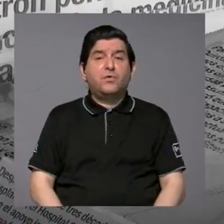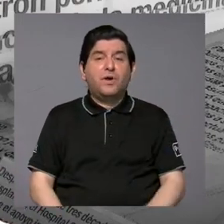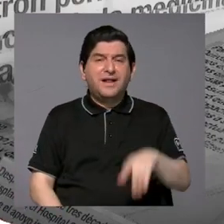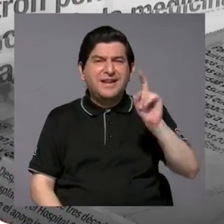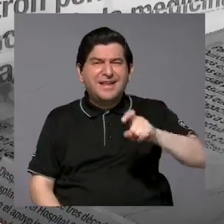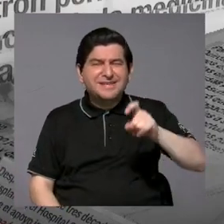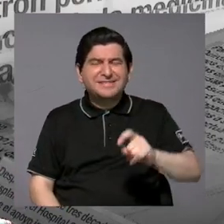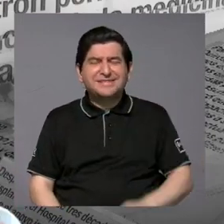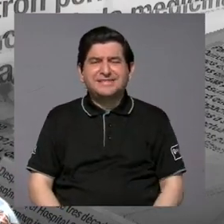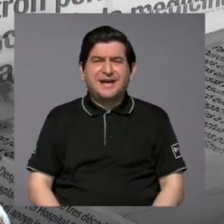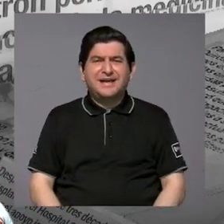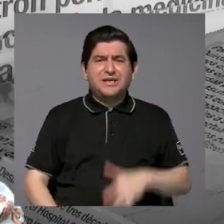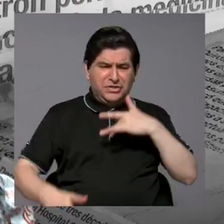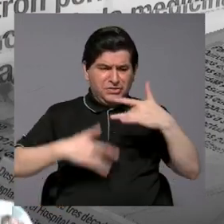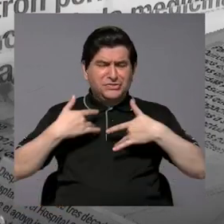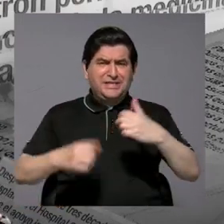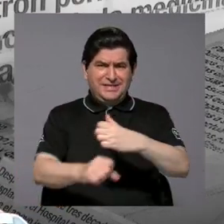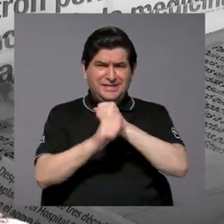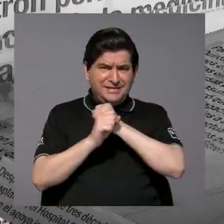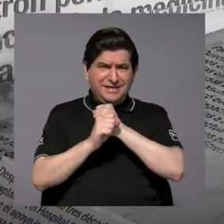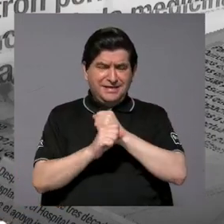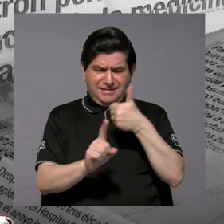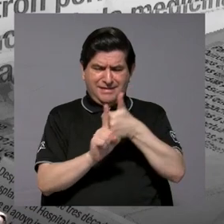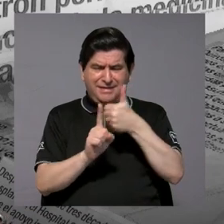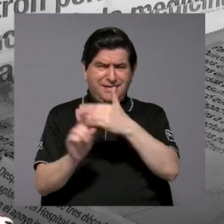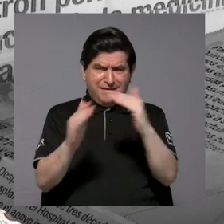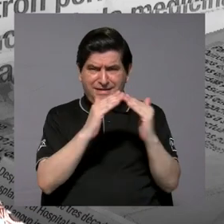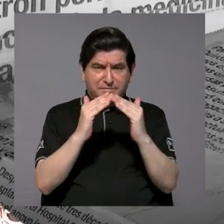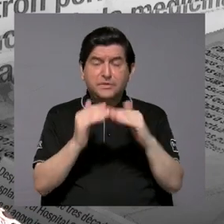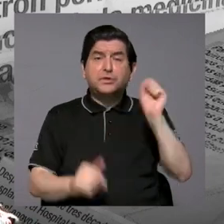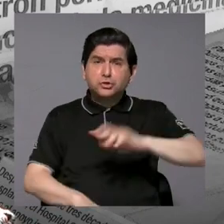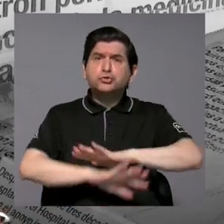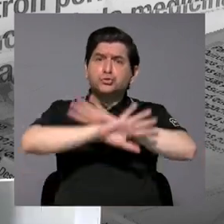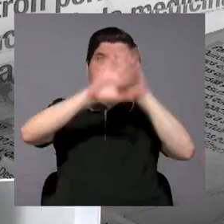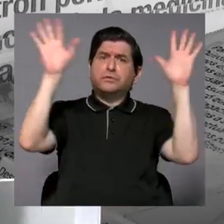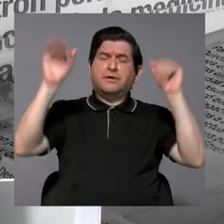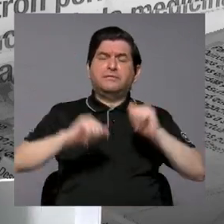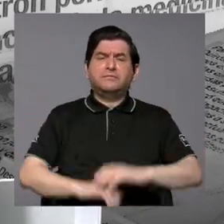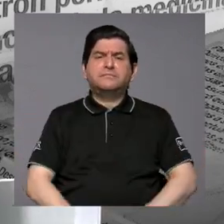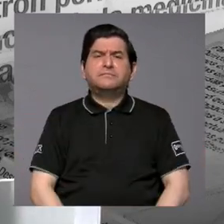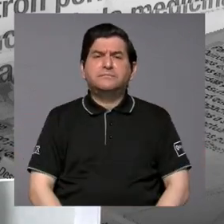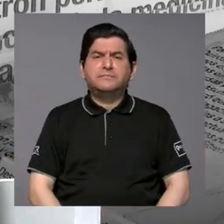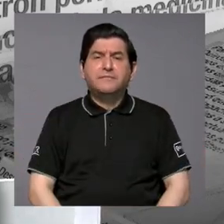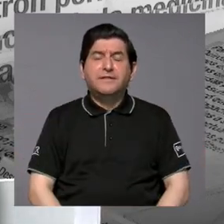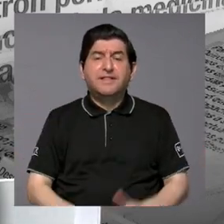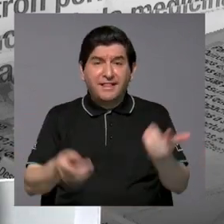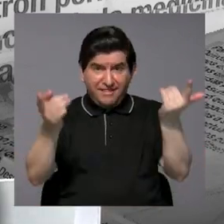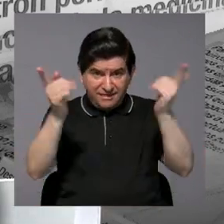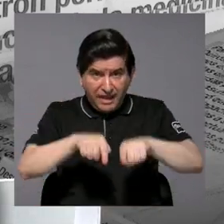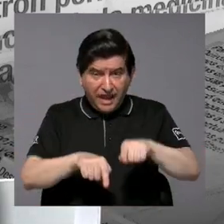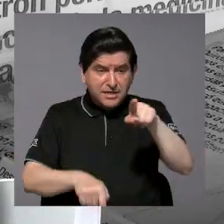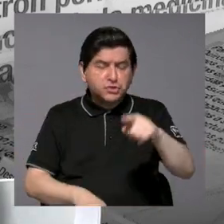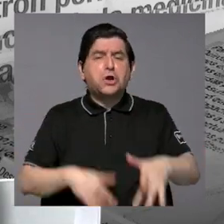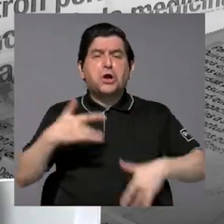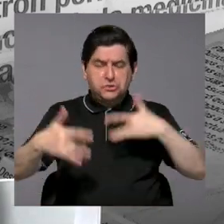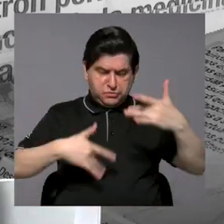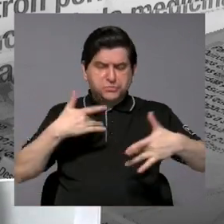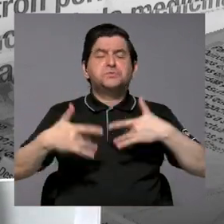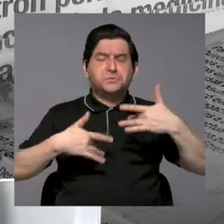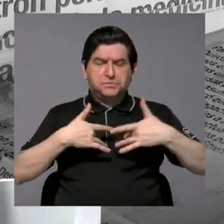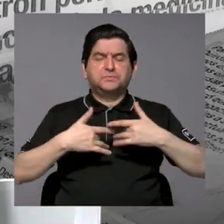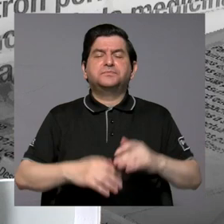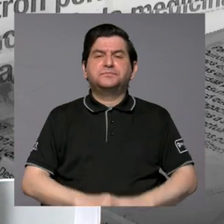también sentir lo que hay seguridad en la comunidad Sí claro Así es Y ellos de hecho lo así